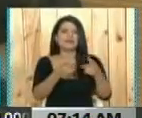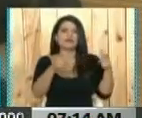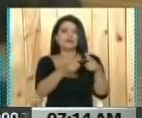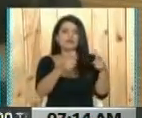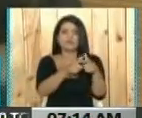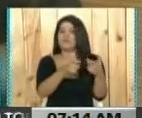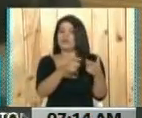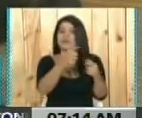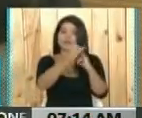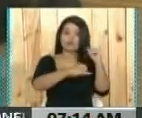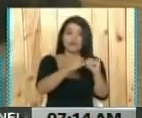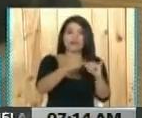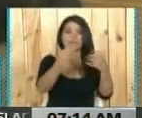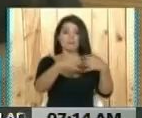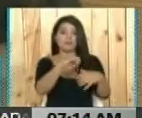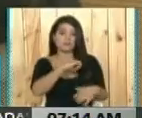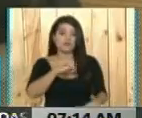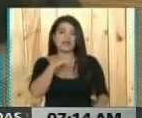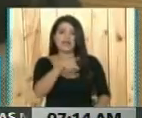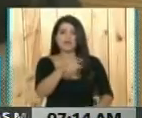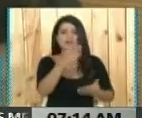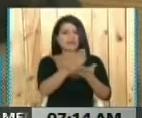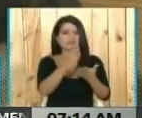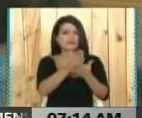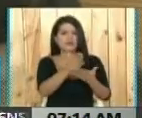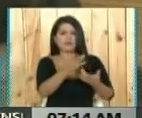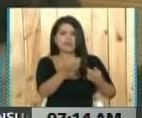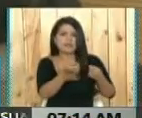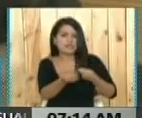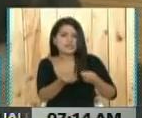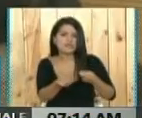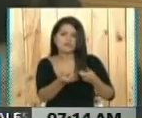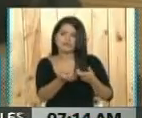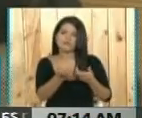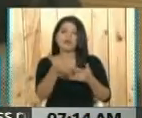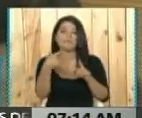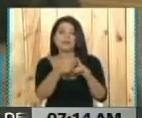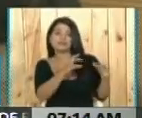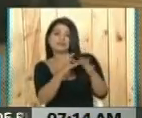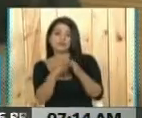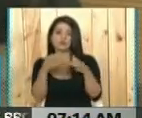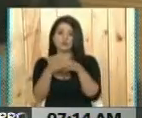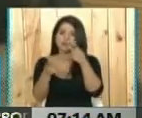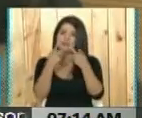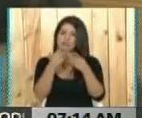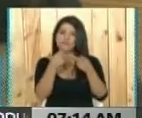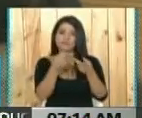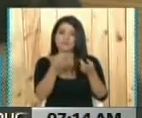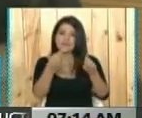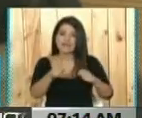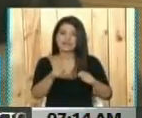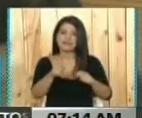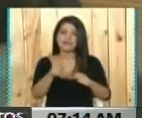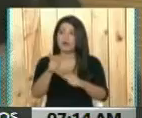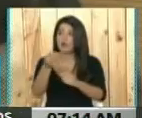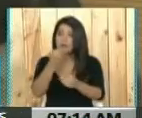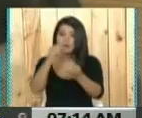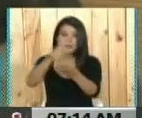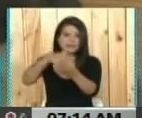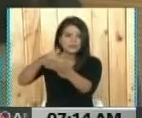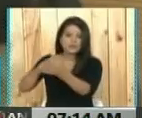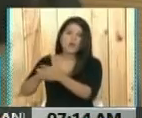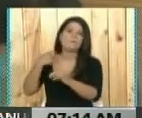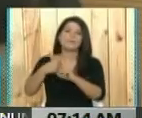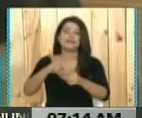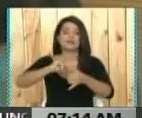nacionales y transnacionales, las cuales, ligadas a factores políticos locales, han generado desabastecimiento programado, inflación